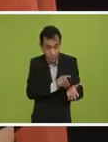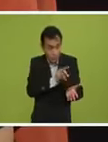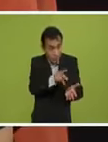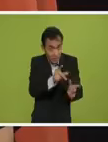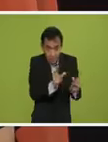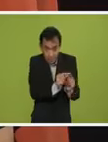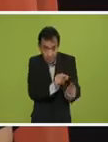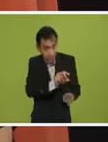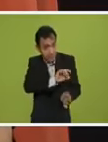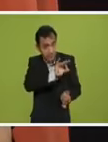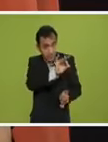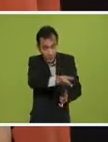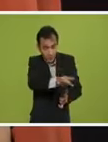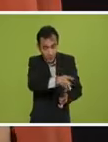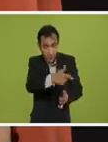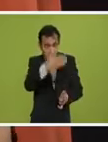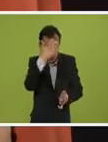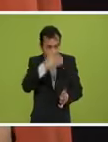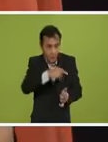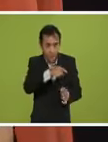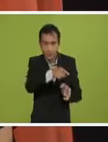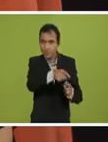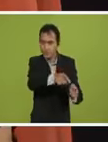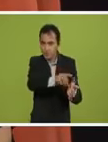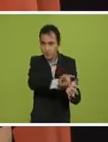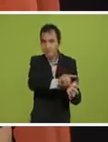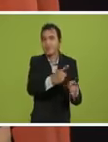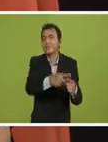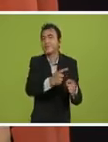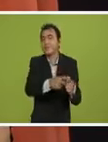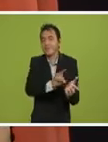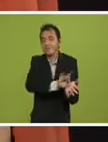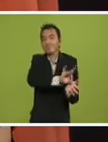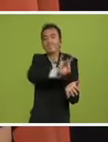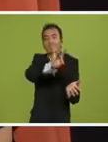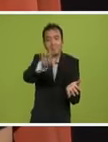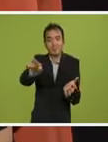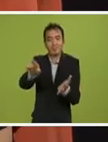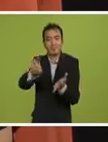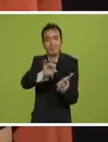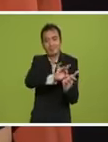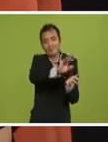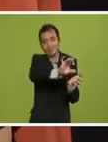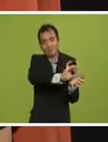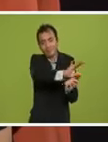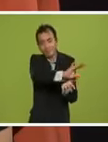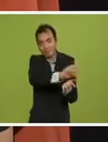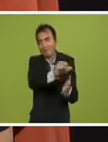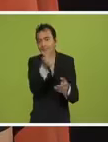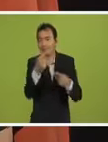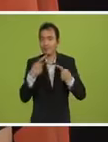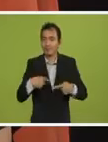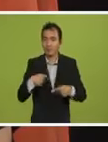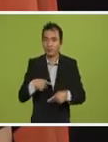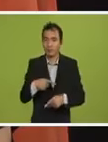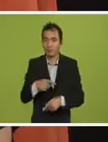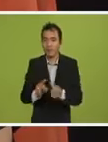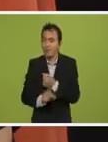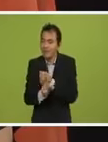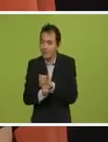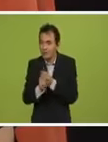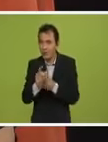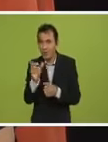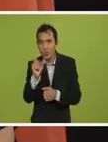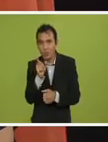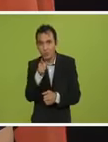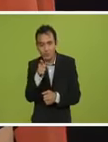y se difunde, pues ya tienes la certeza de quién la difundió. ¿De dónde salió? El problema es cuando tú la compartes, la